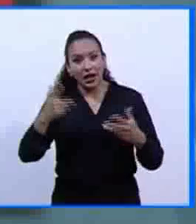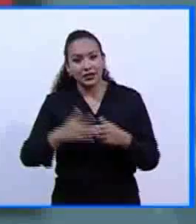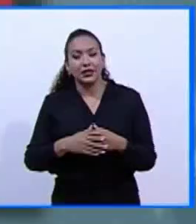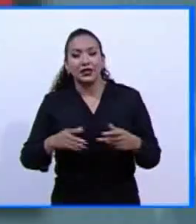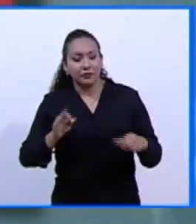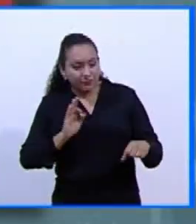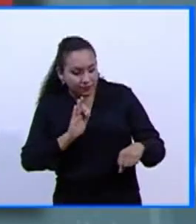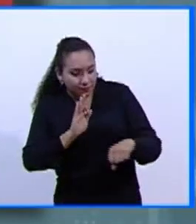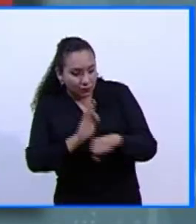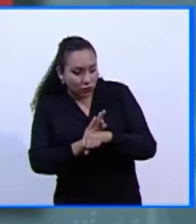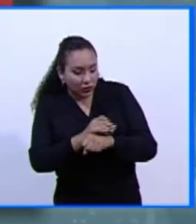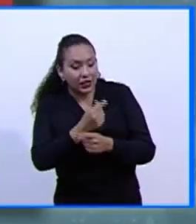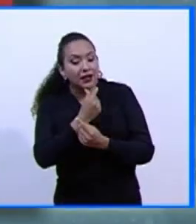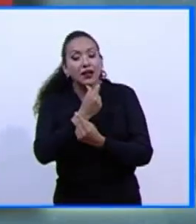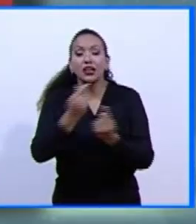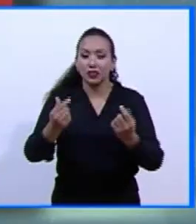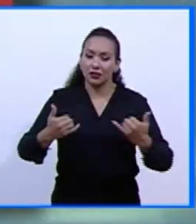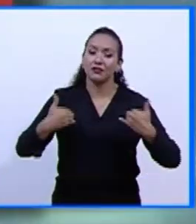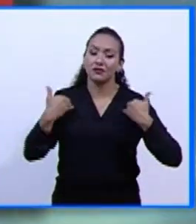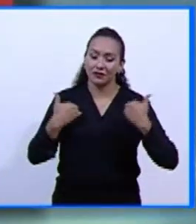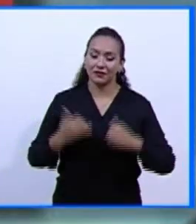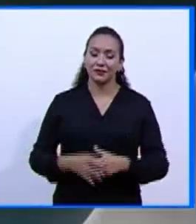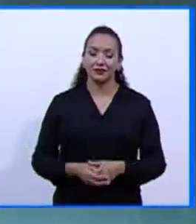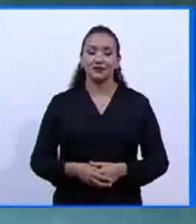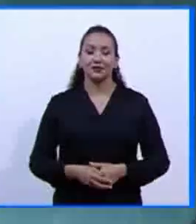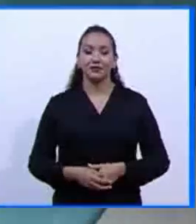interés superior de la niñez y adolescencia.